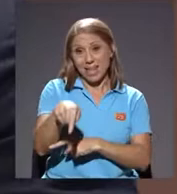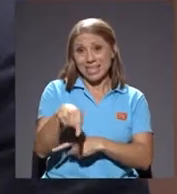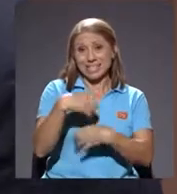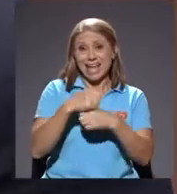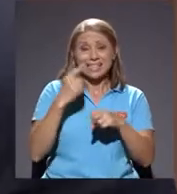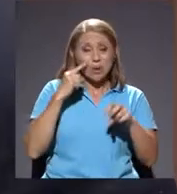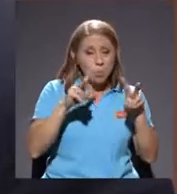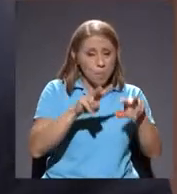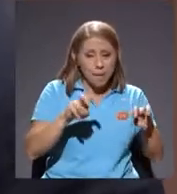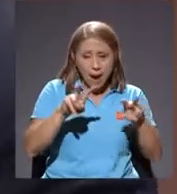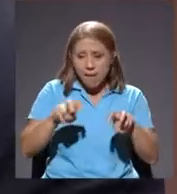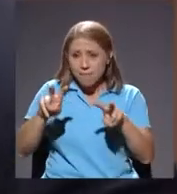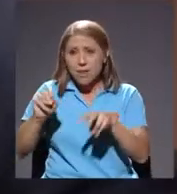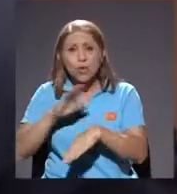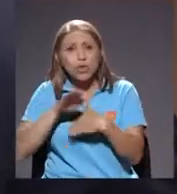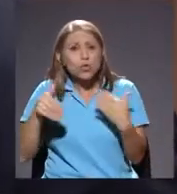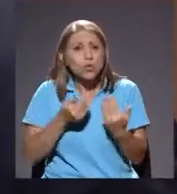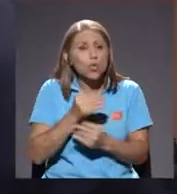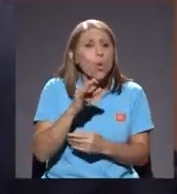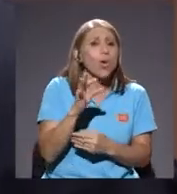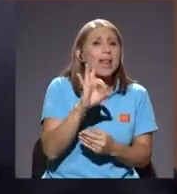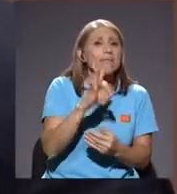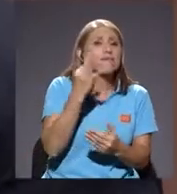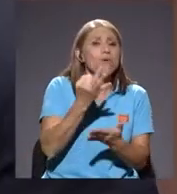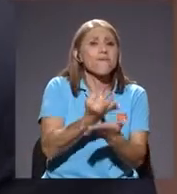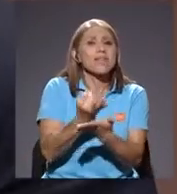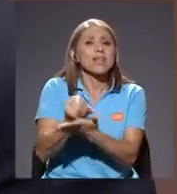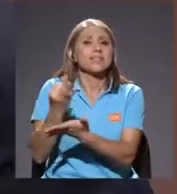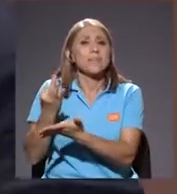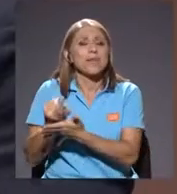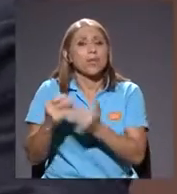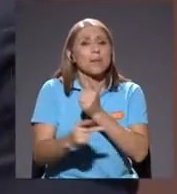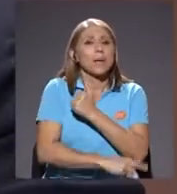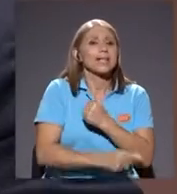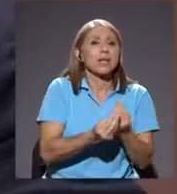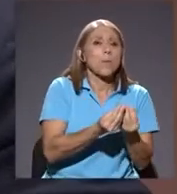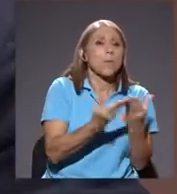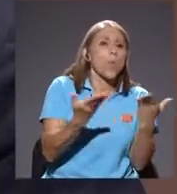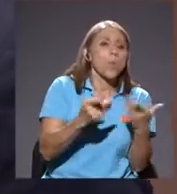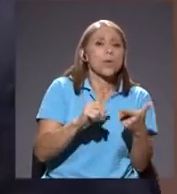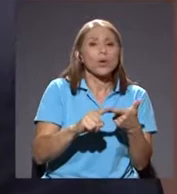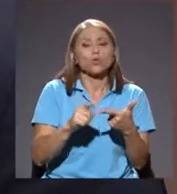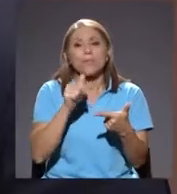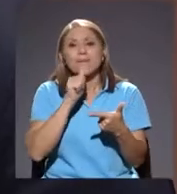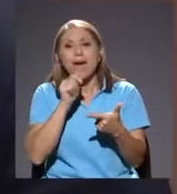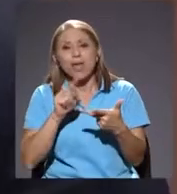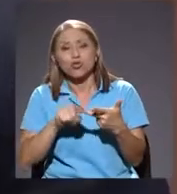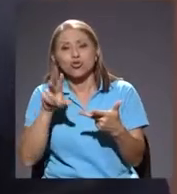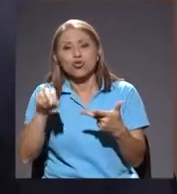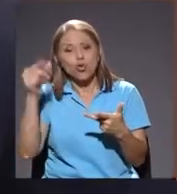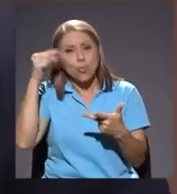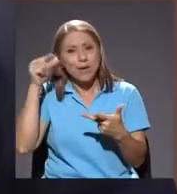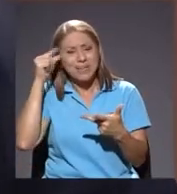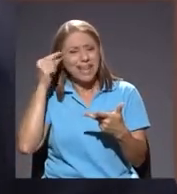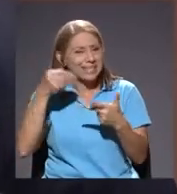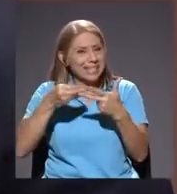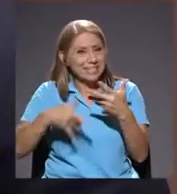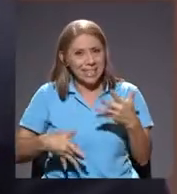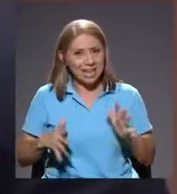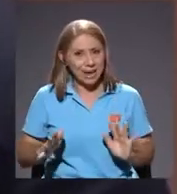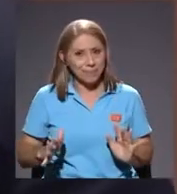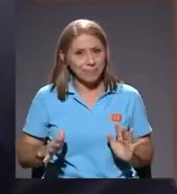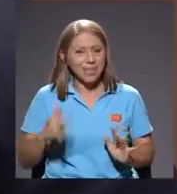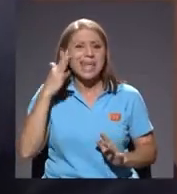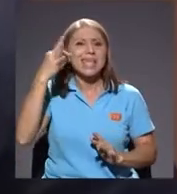todas las fuentes de financiamiento de todos los flujos de financiamiento que tiene el país públicos privados no gubernamentales etcétera y creo que hay dos